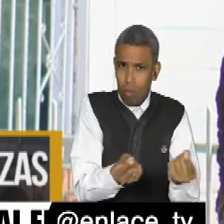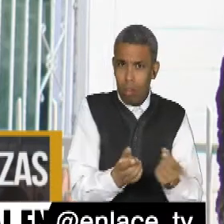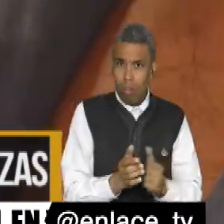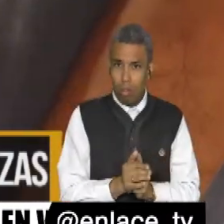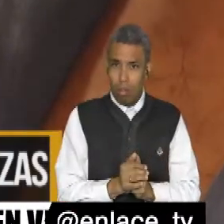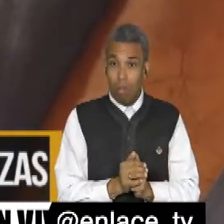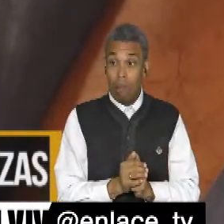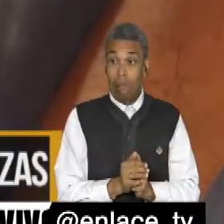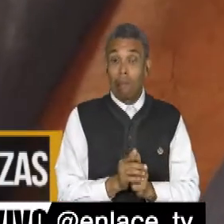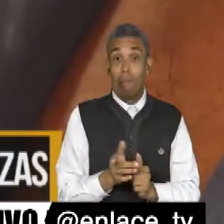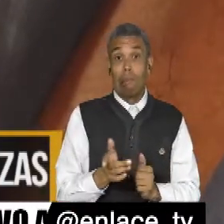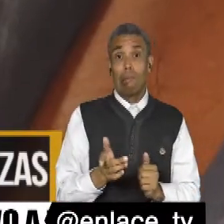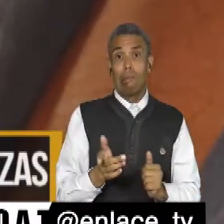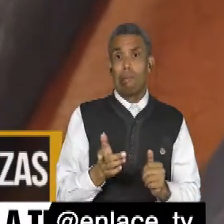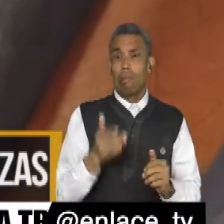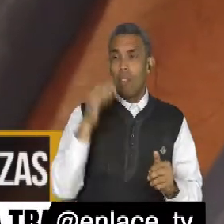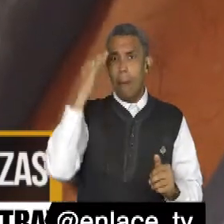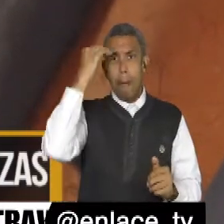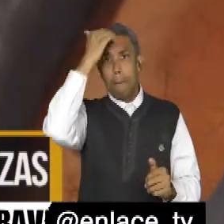golpeado. Sí,